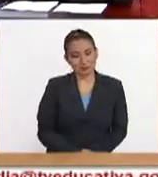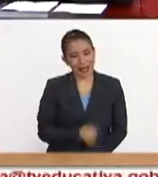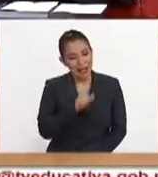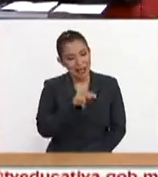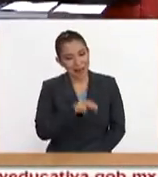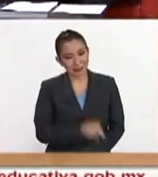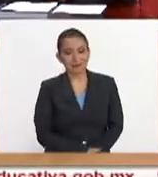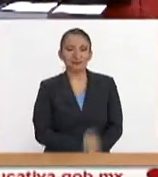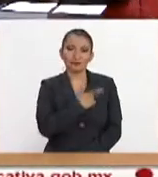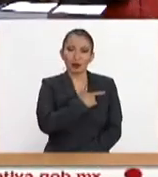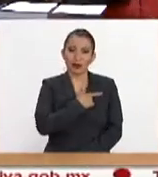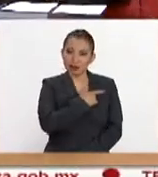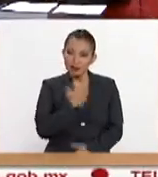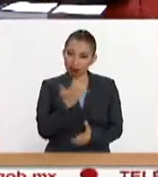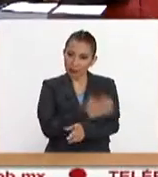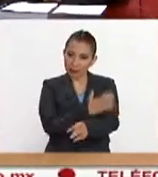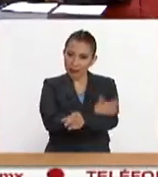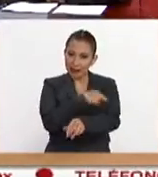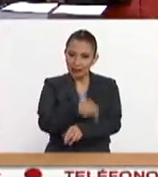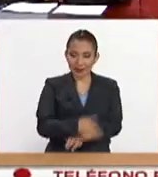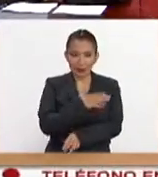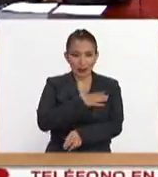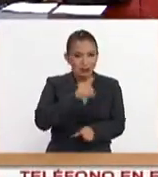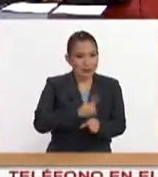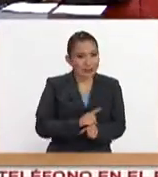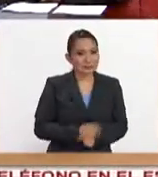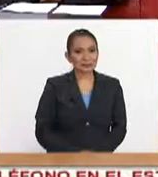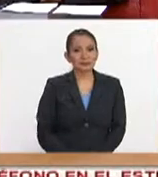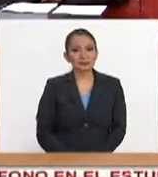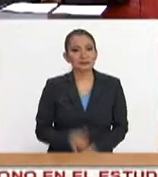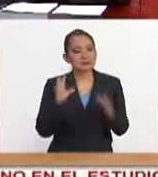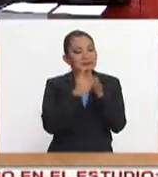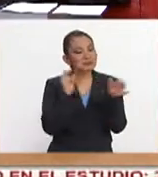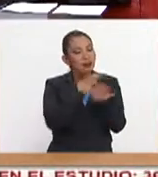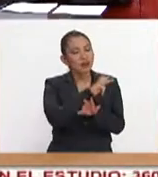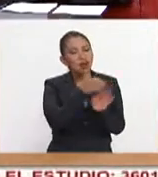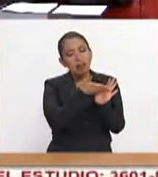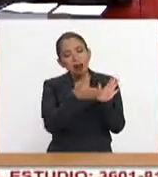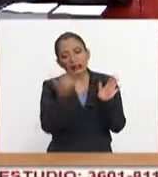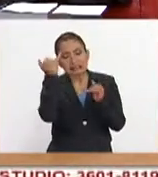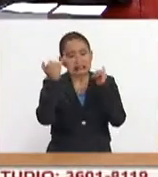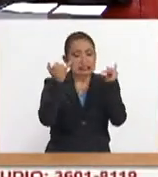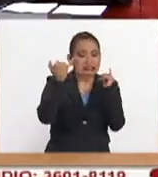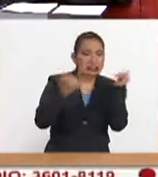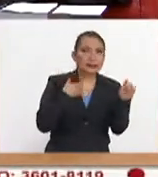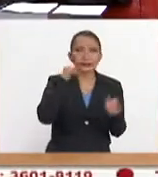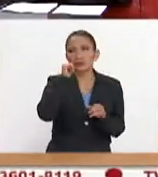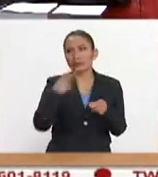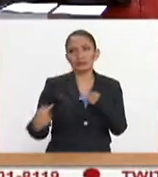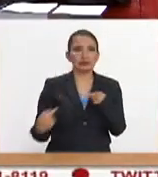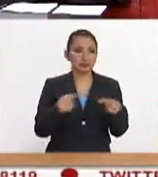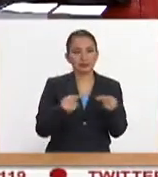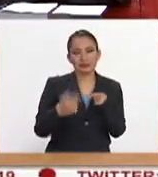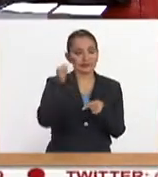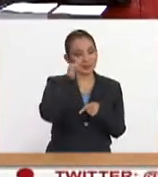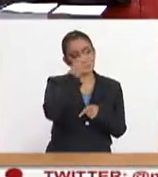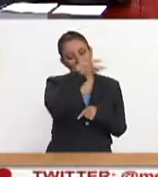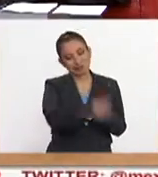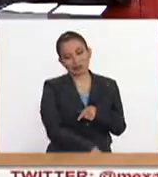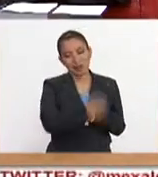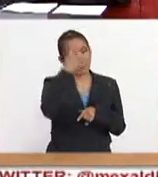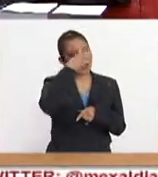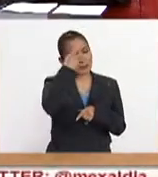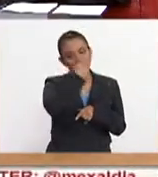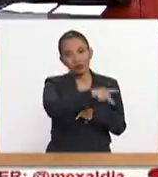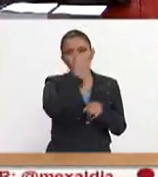Ana, es un gusto siempre que estés con nosotros. Buenos Explícanos días. Pues toda esta polémica que se ha armado. Bueno, ¿qué decir de Trump y qué